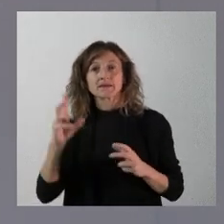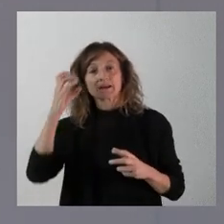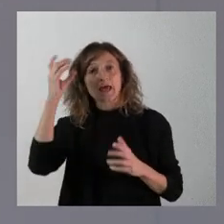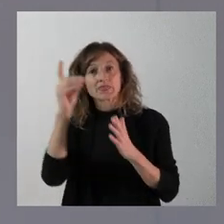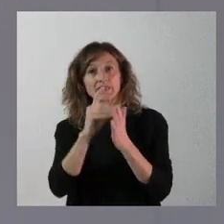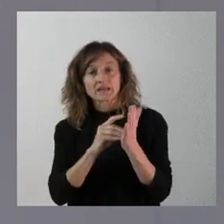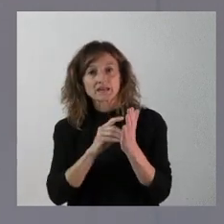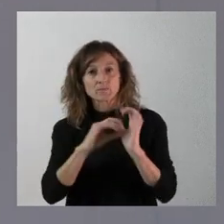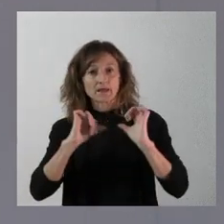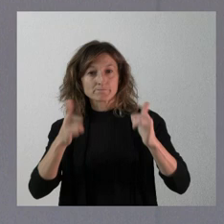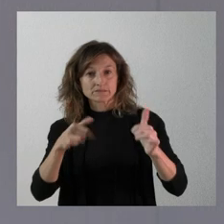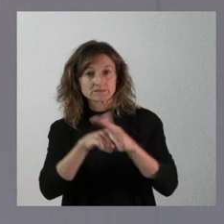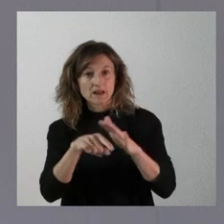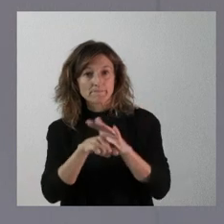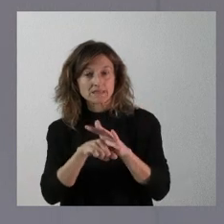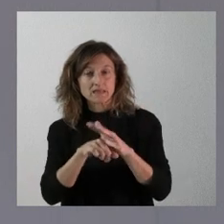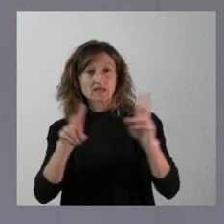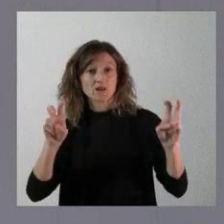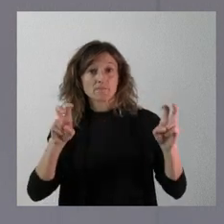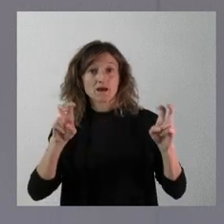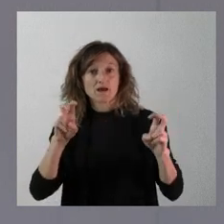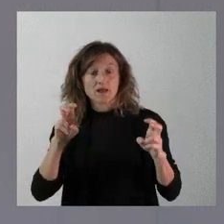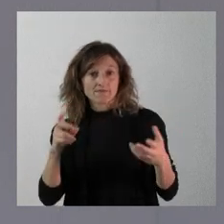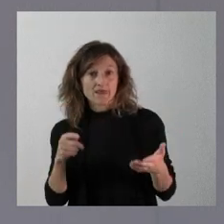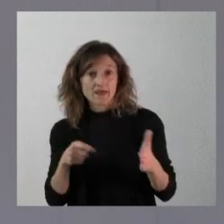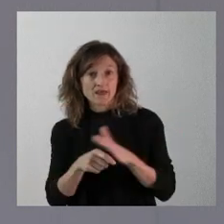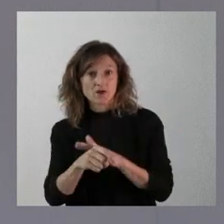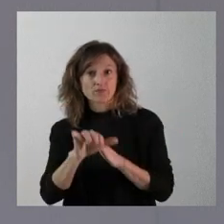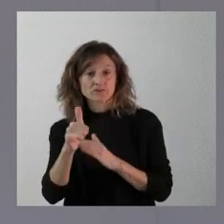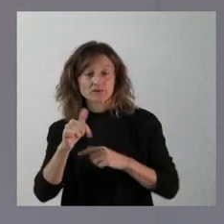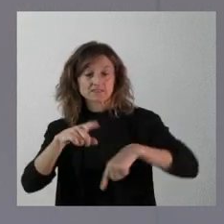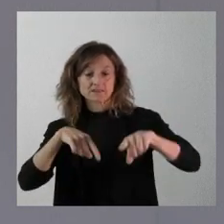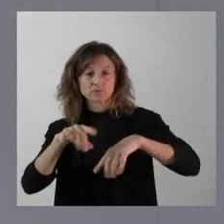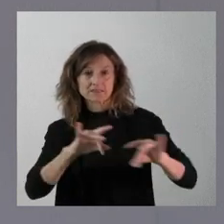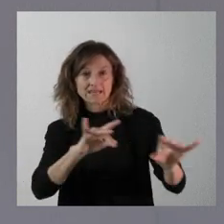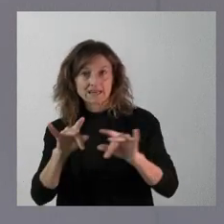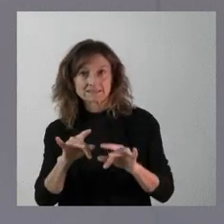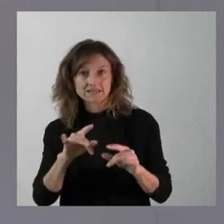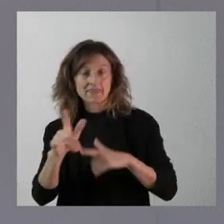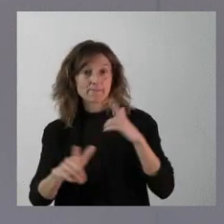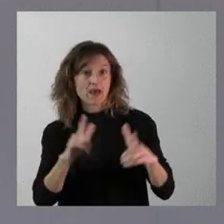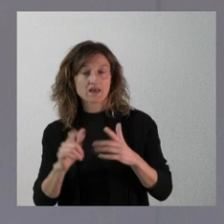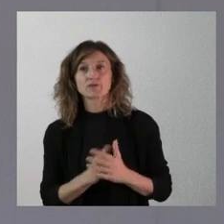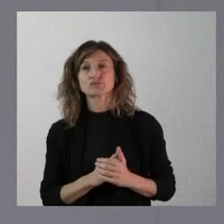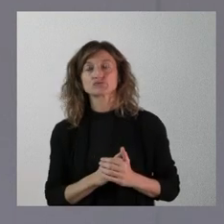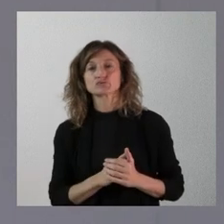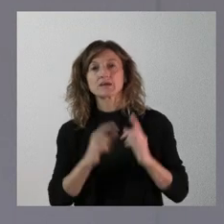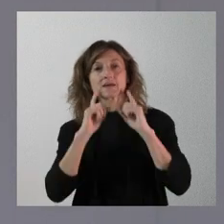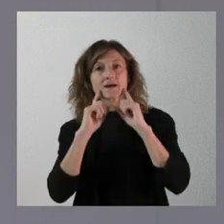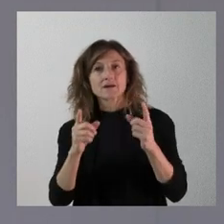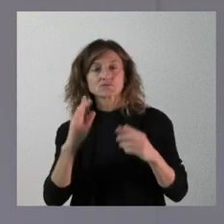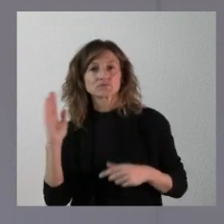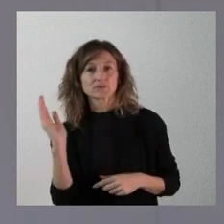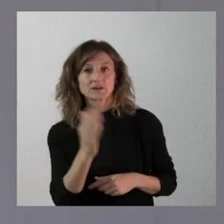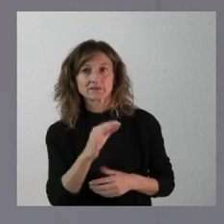el inicio de los trámites para las nuevas en el transporte terrestre de viajeros en este caso a través de